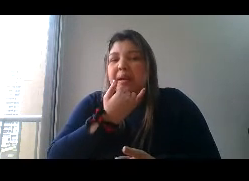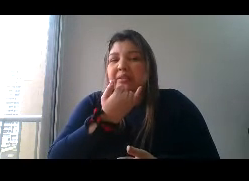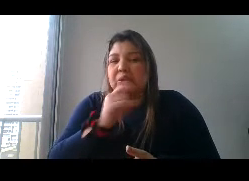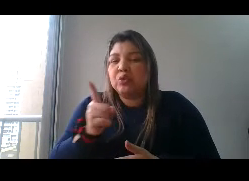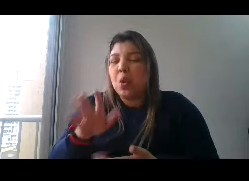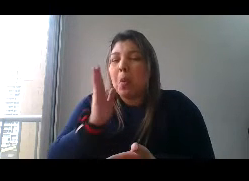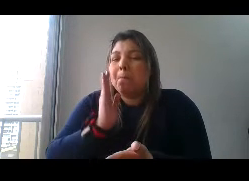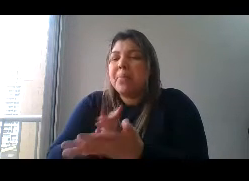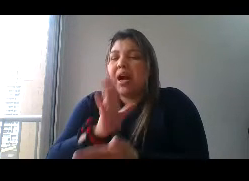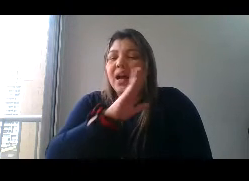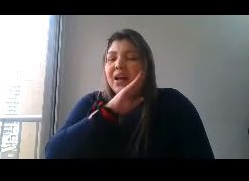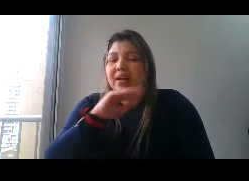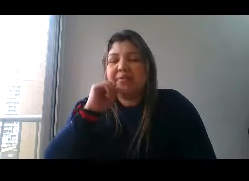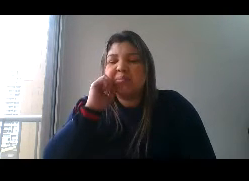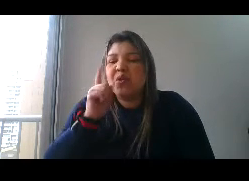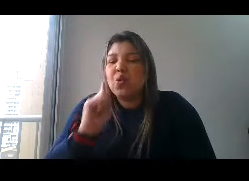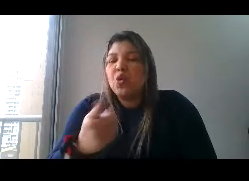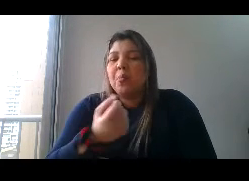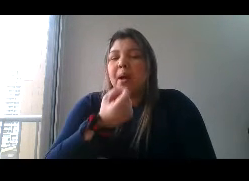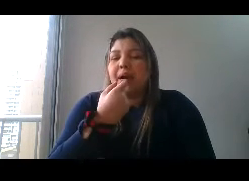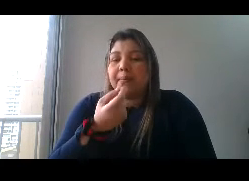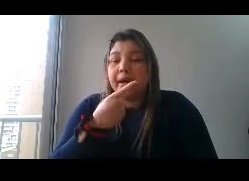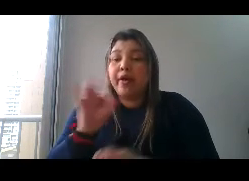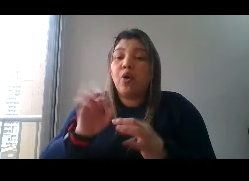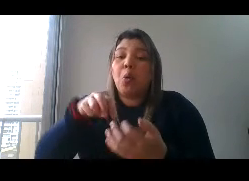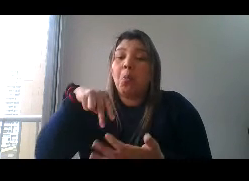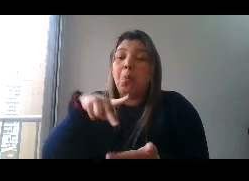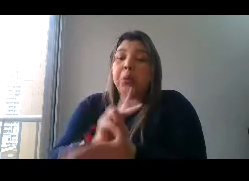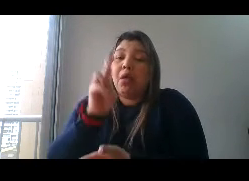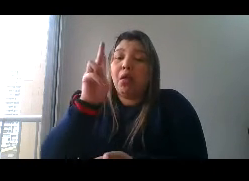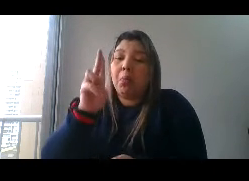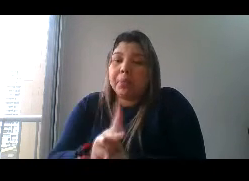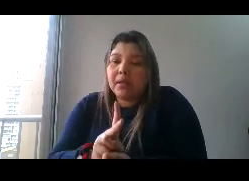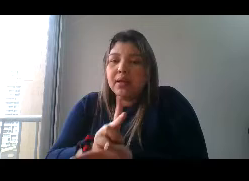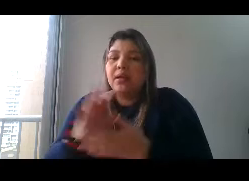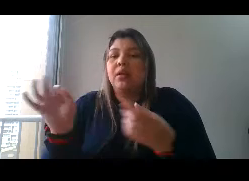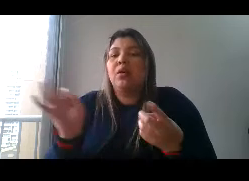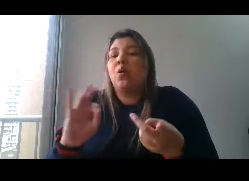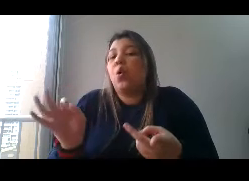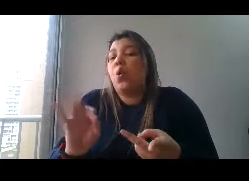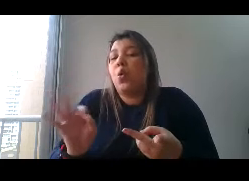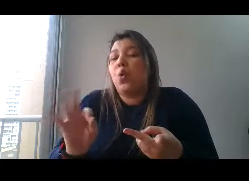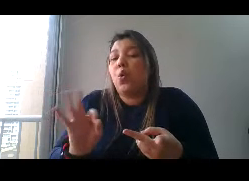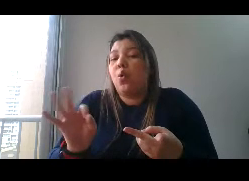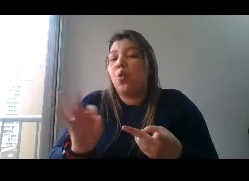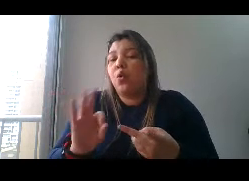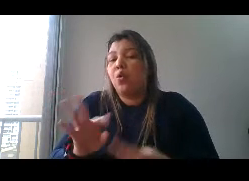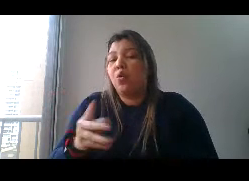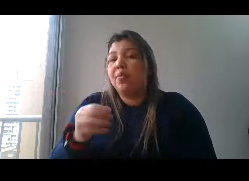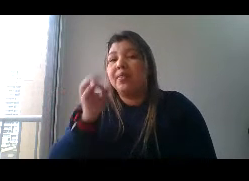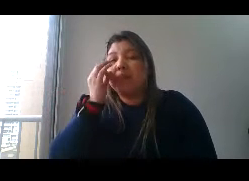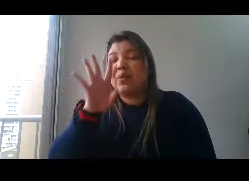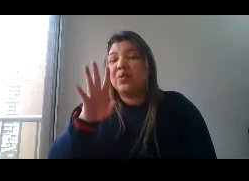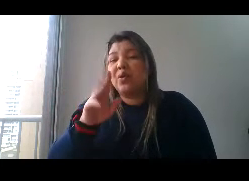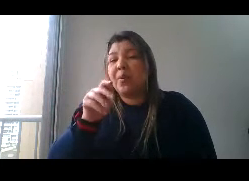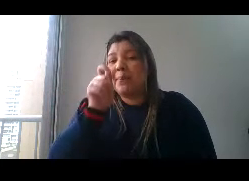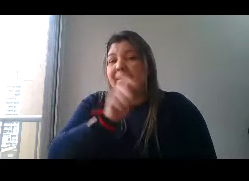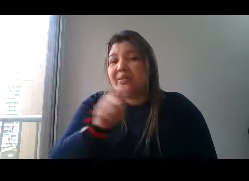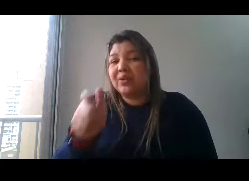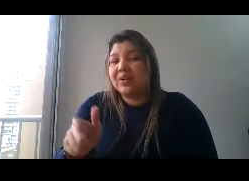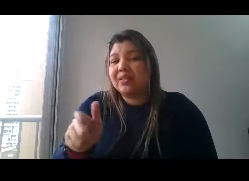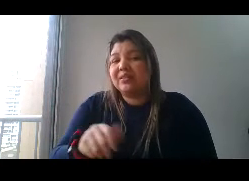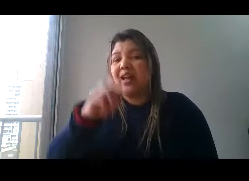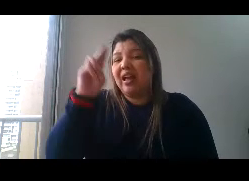medicamentos, si están relacionados con caídas, si están relacionados con cancelaciones de citas, por qué se produce un evento